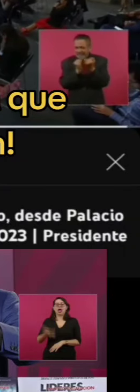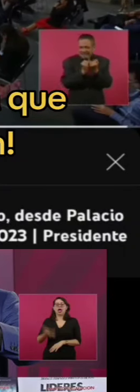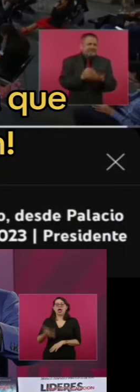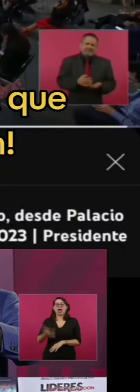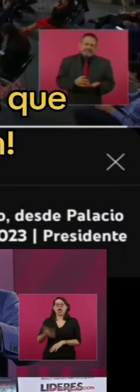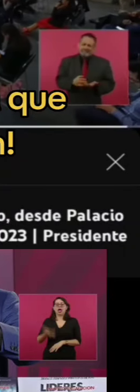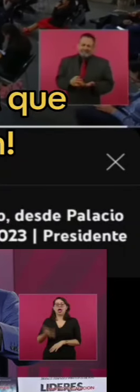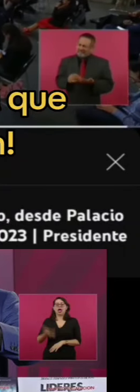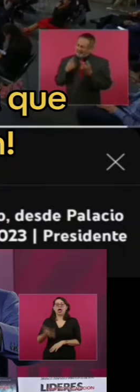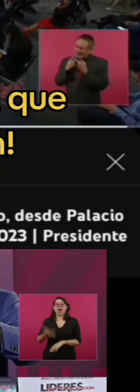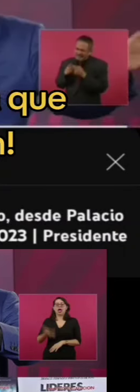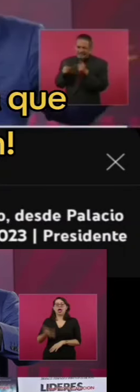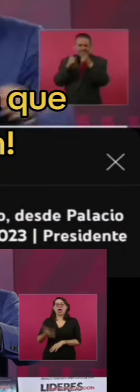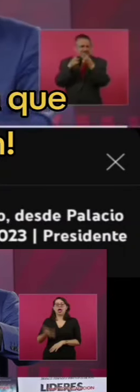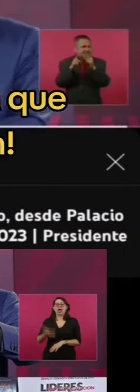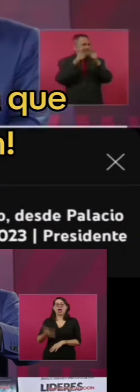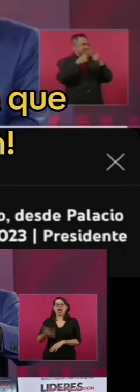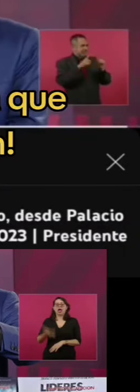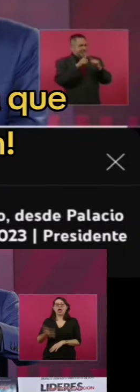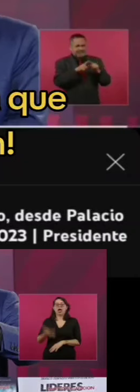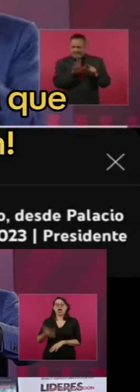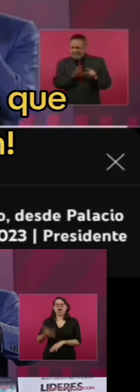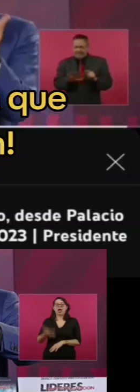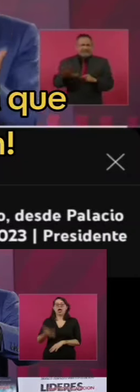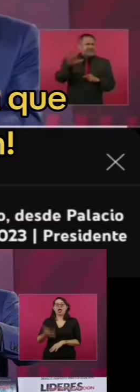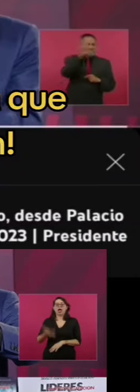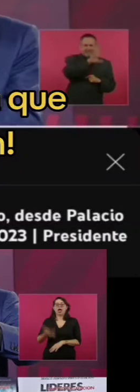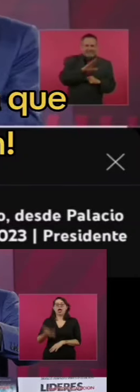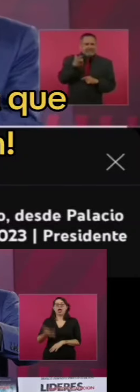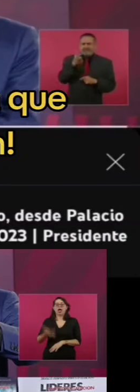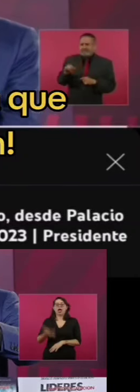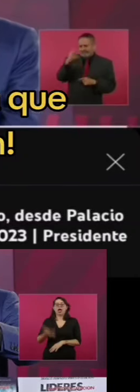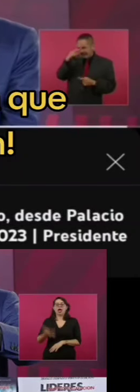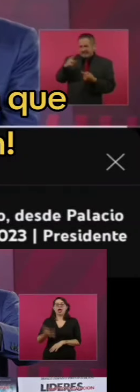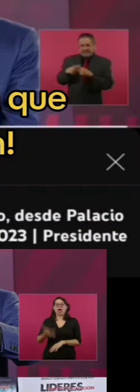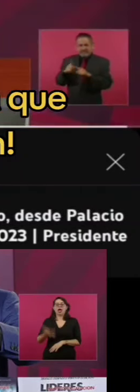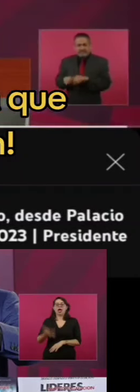Son muchos Méxicos que van a saber esto.